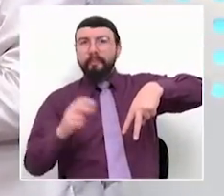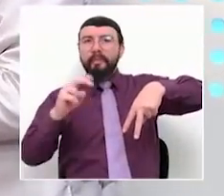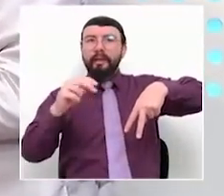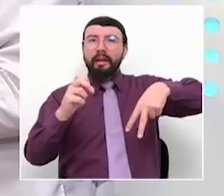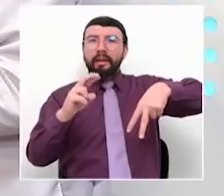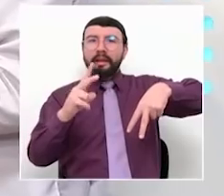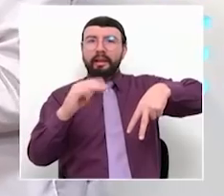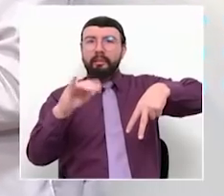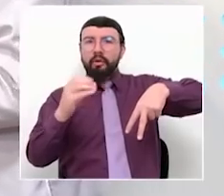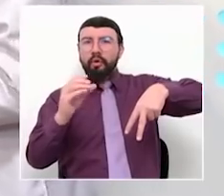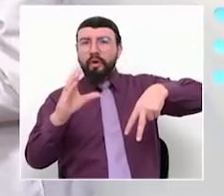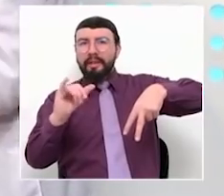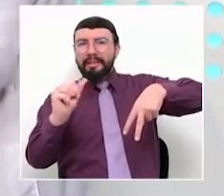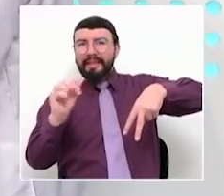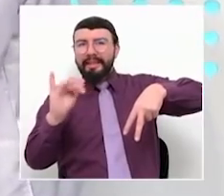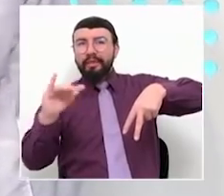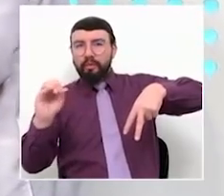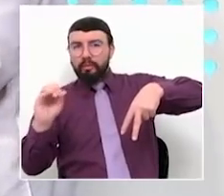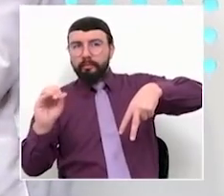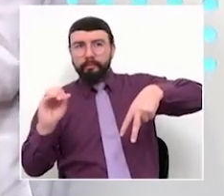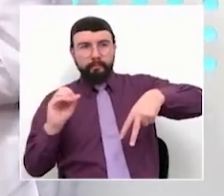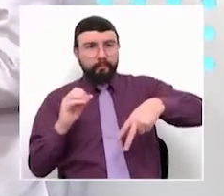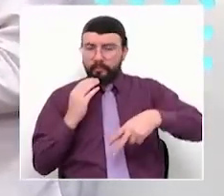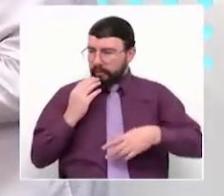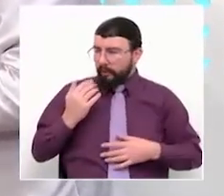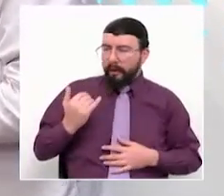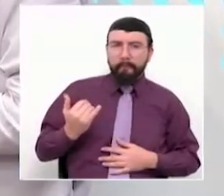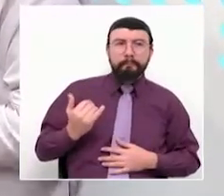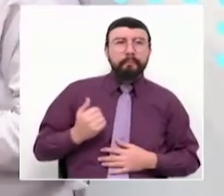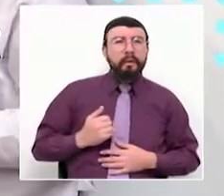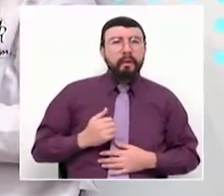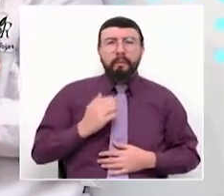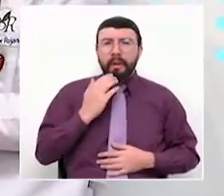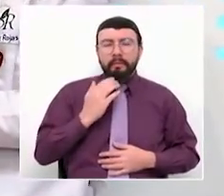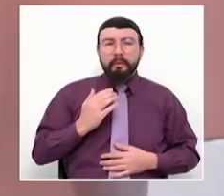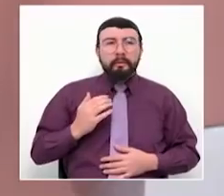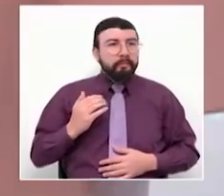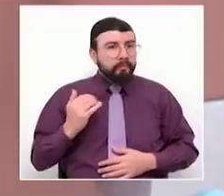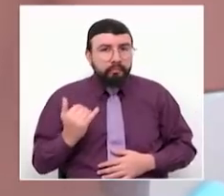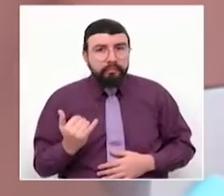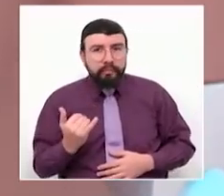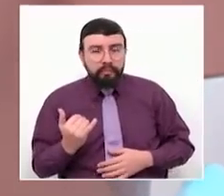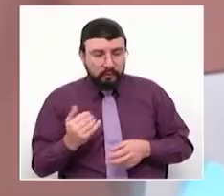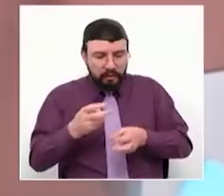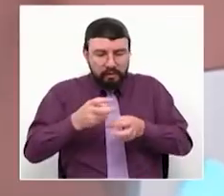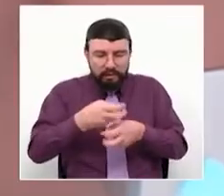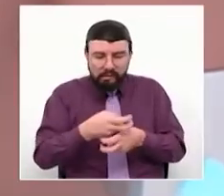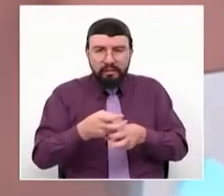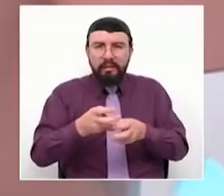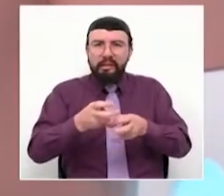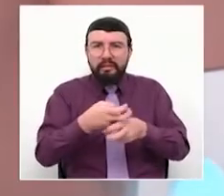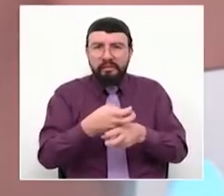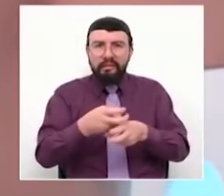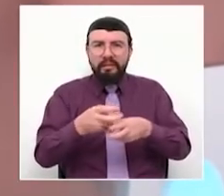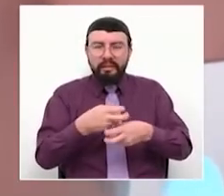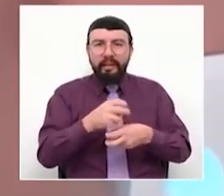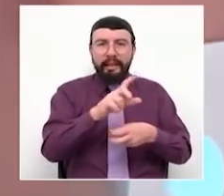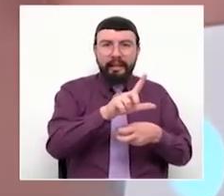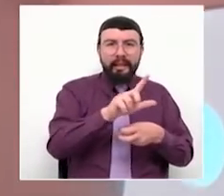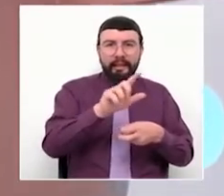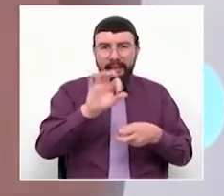ciática? Ok, bueno, entonces, si esta patología de desgaste sea a nivel de la L3,